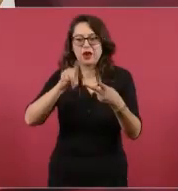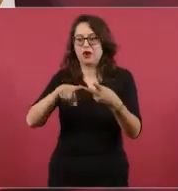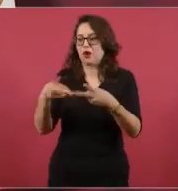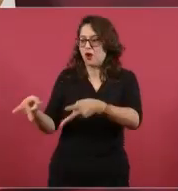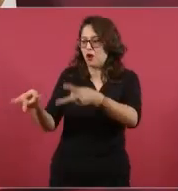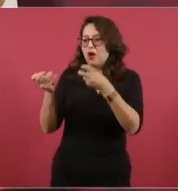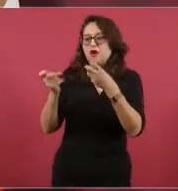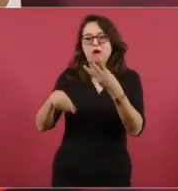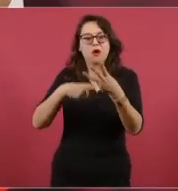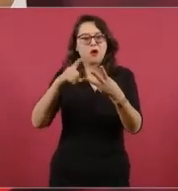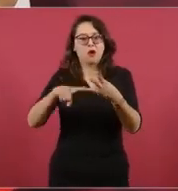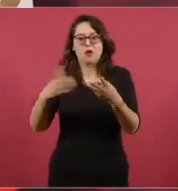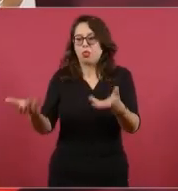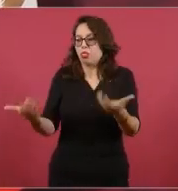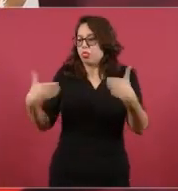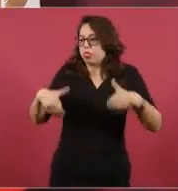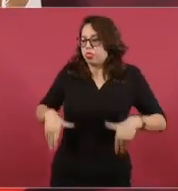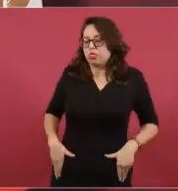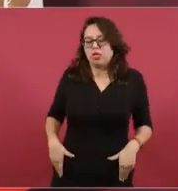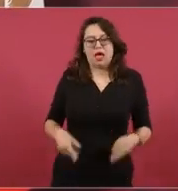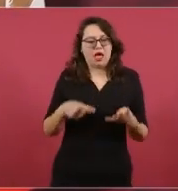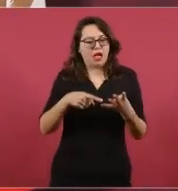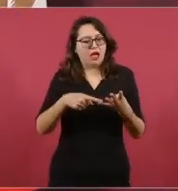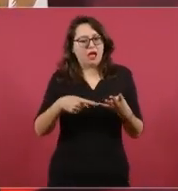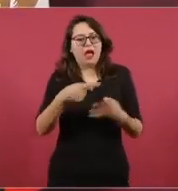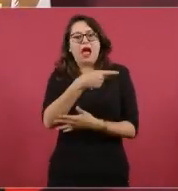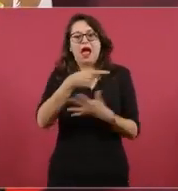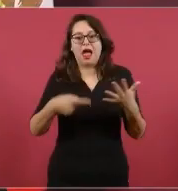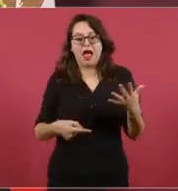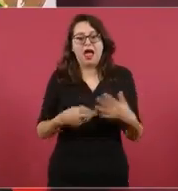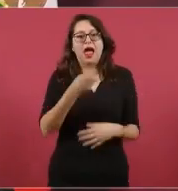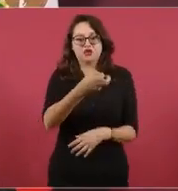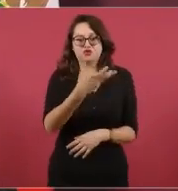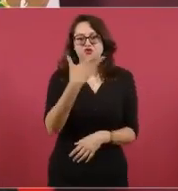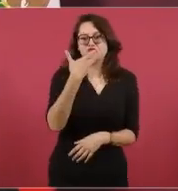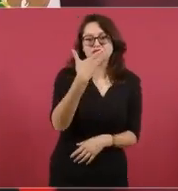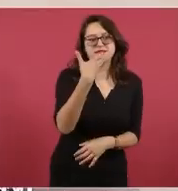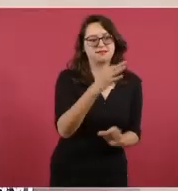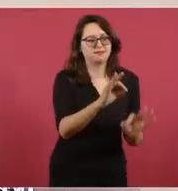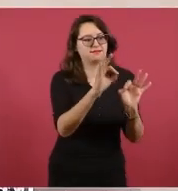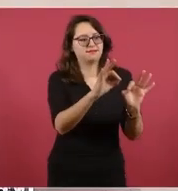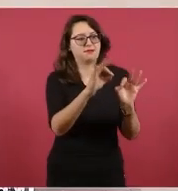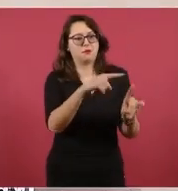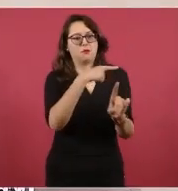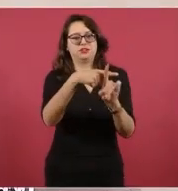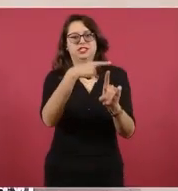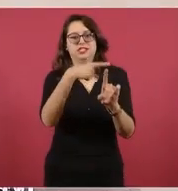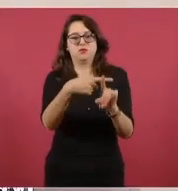y eso no es populismo, eso es rescate